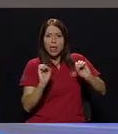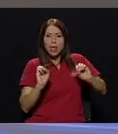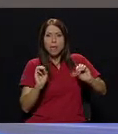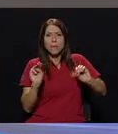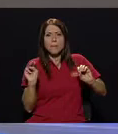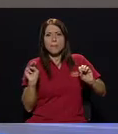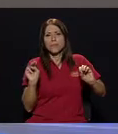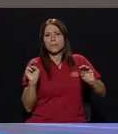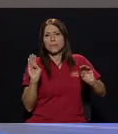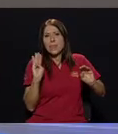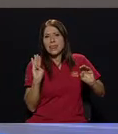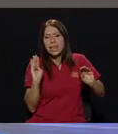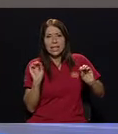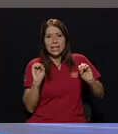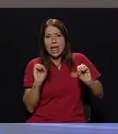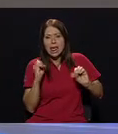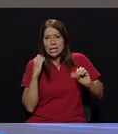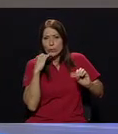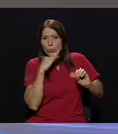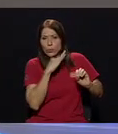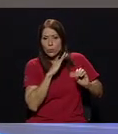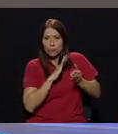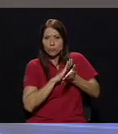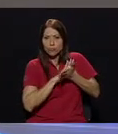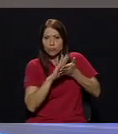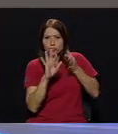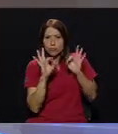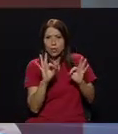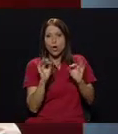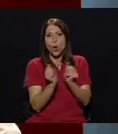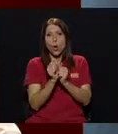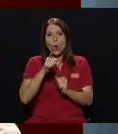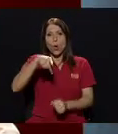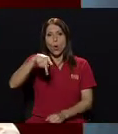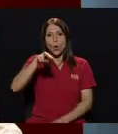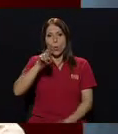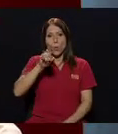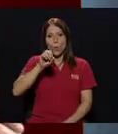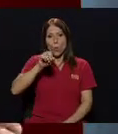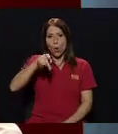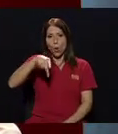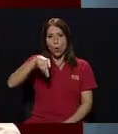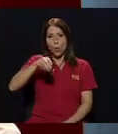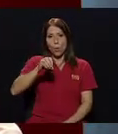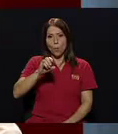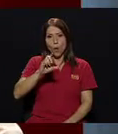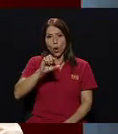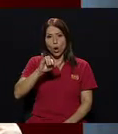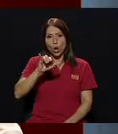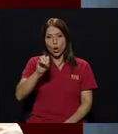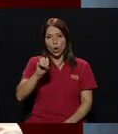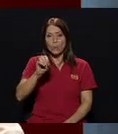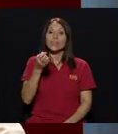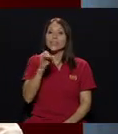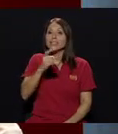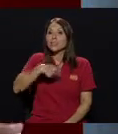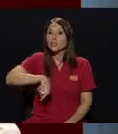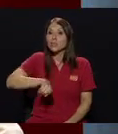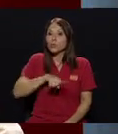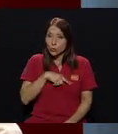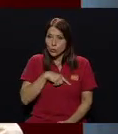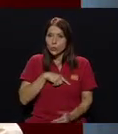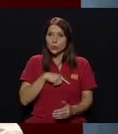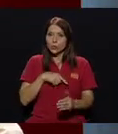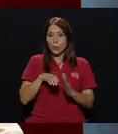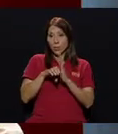microbios nocivos. En otras palabras, desinfecta la colmena con el propóleo. Si nosotros cosechamos en lugar, otra